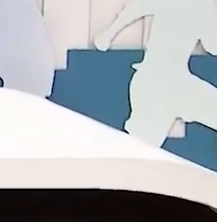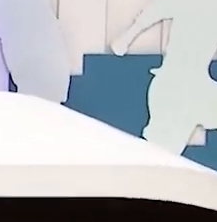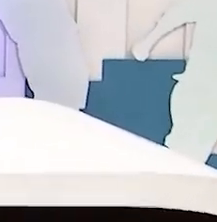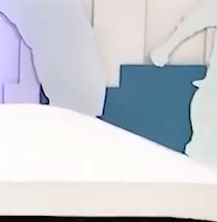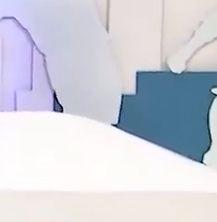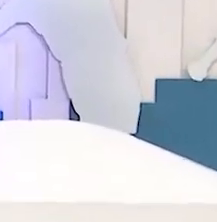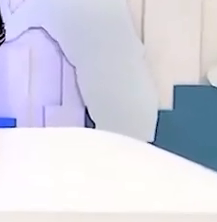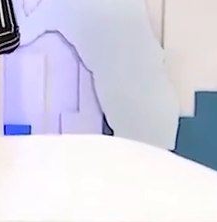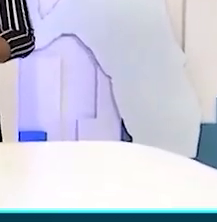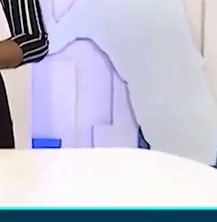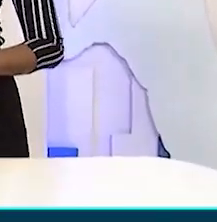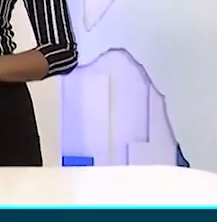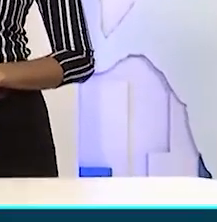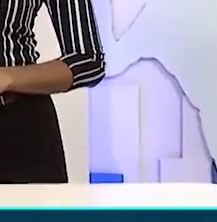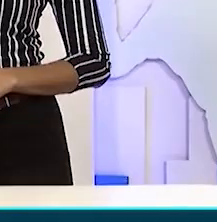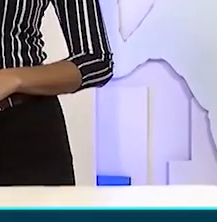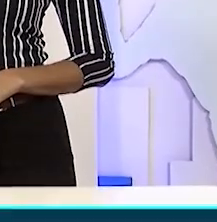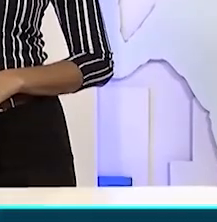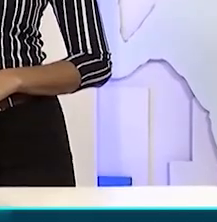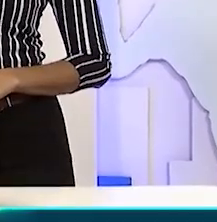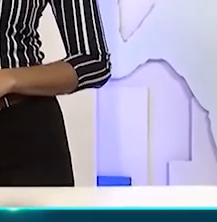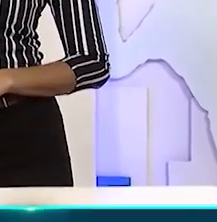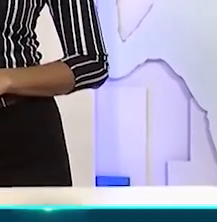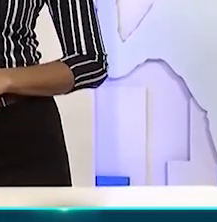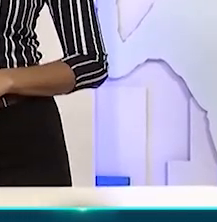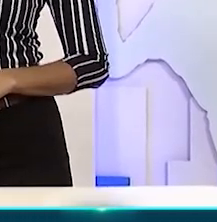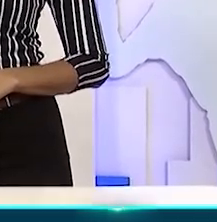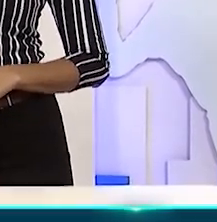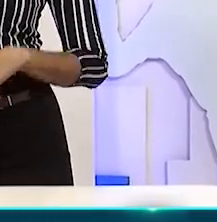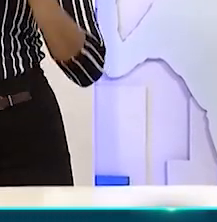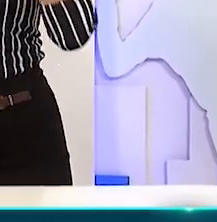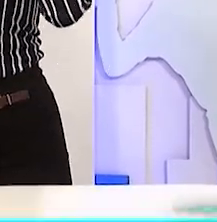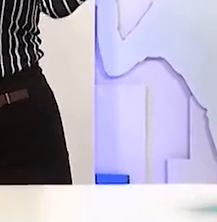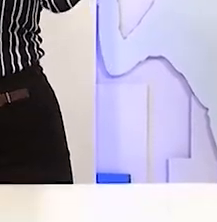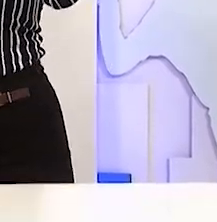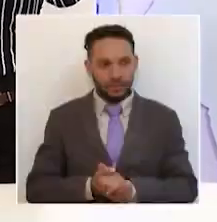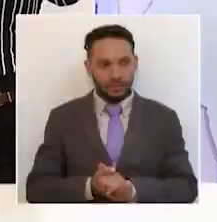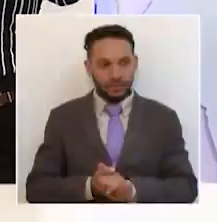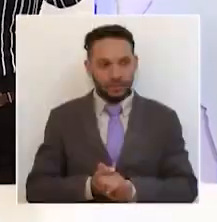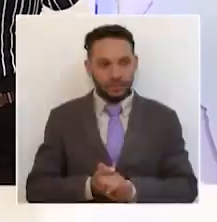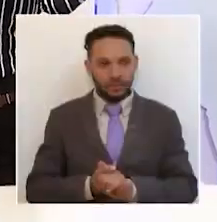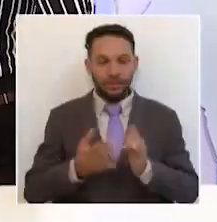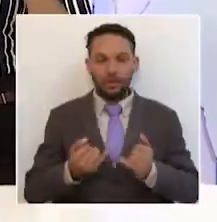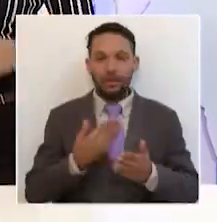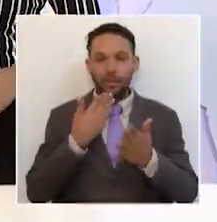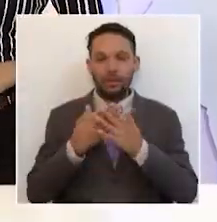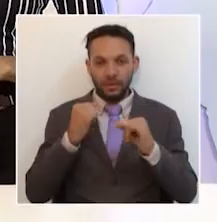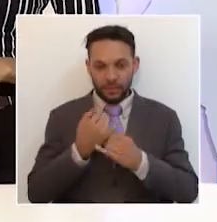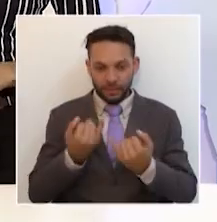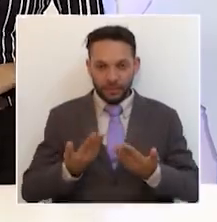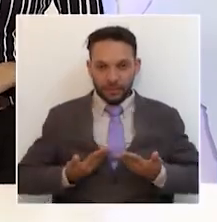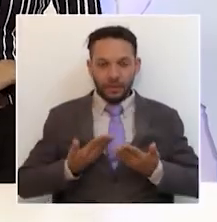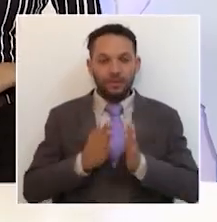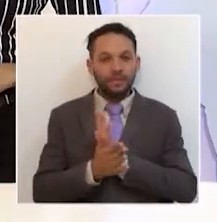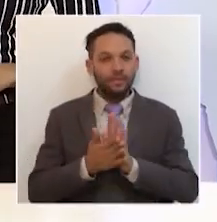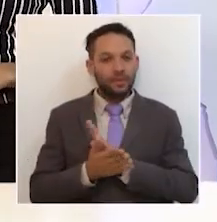8 de la noche, 2 minutos, ¿qué tal? Bienvenidos a la más completa información de Caldas, Quindío y Risaralda en Telecafé Noticias. Saludo cordial para todos nuestros televidentes que nos